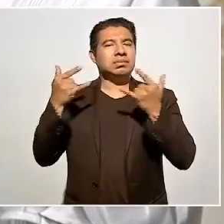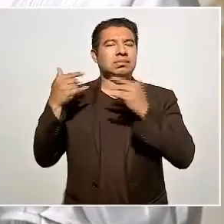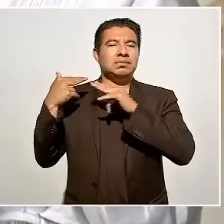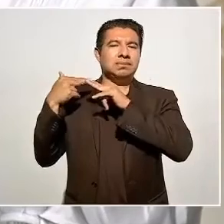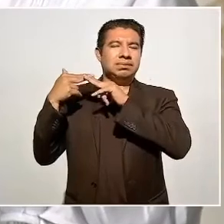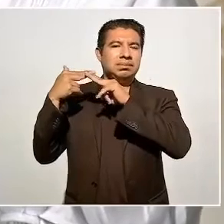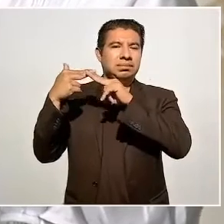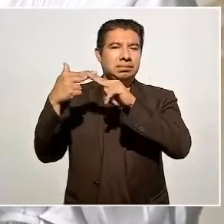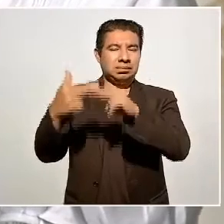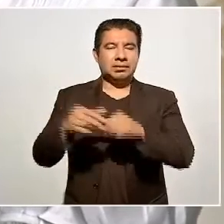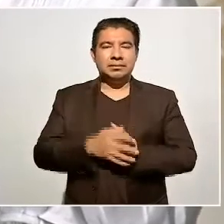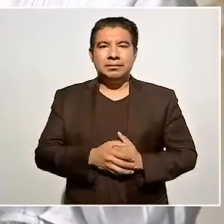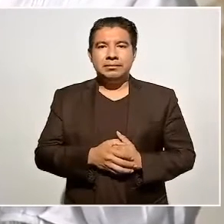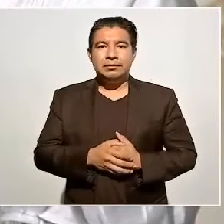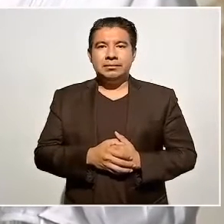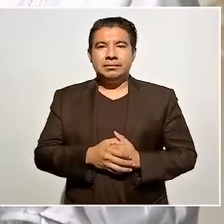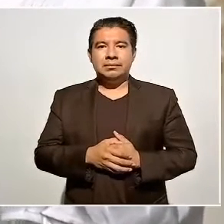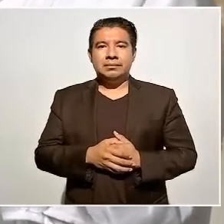También